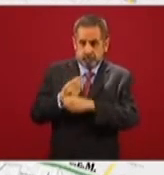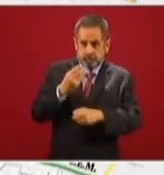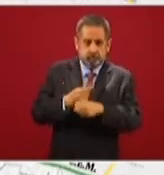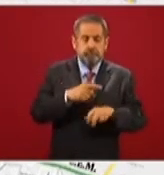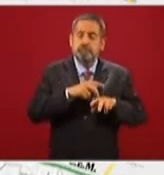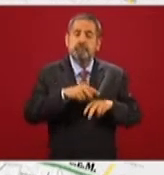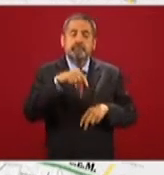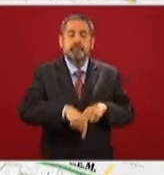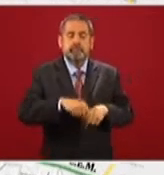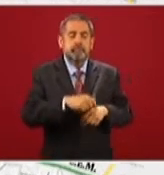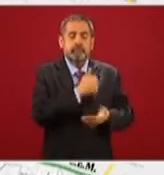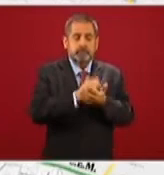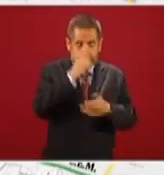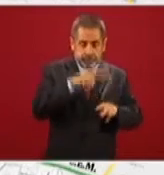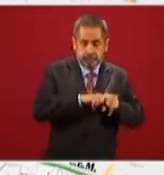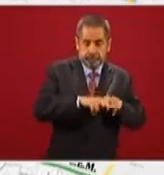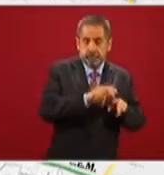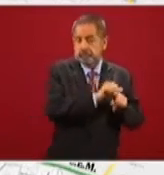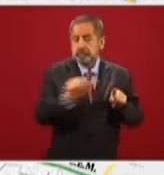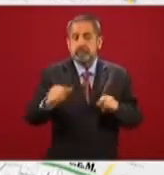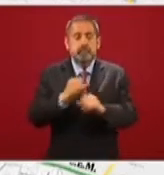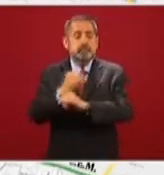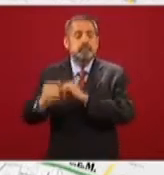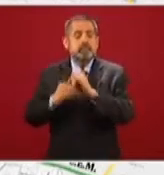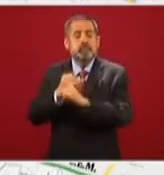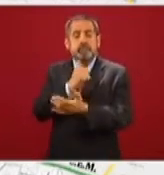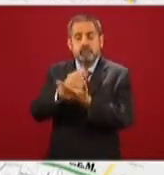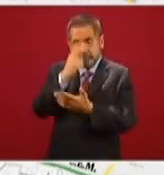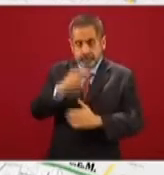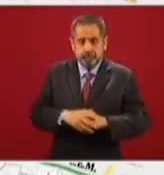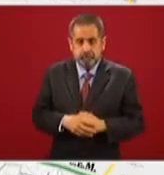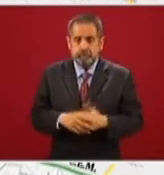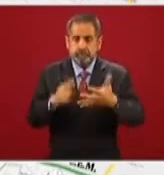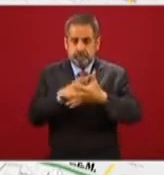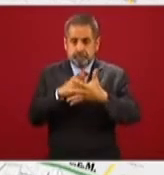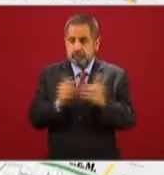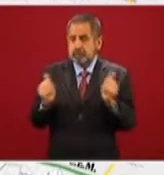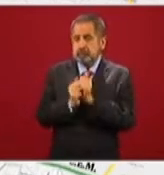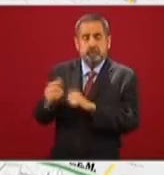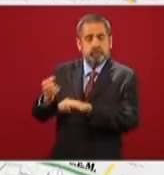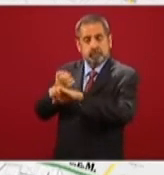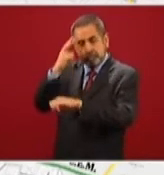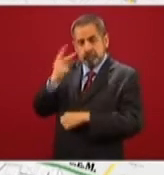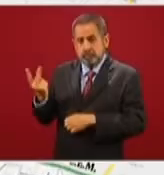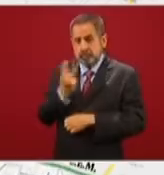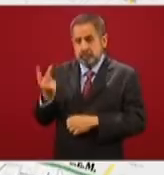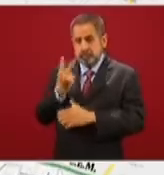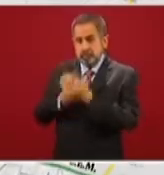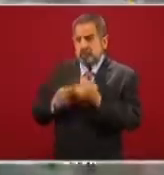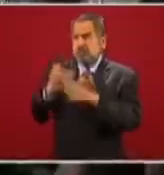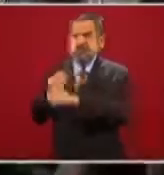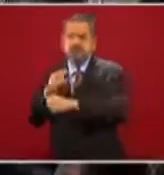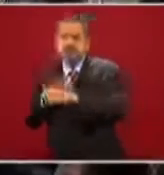Lázaro al Aeropuerto Internacional de la Ciudad de México. Y la quinta es, junto con el Estado de México, la mejora del espacio